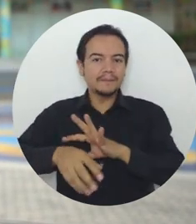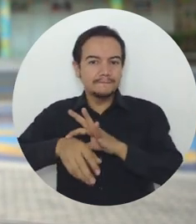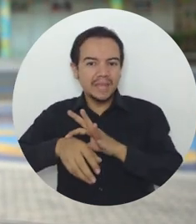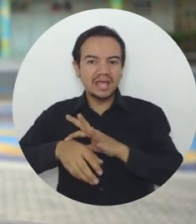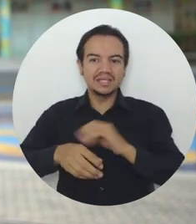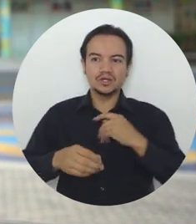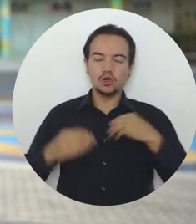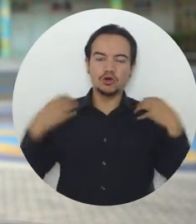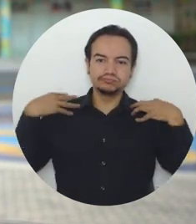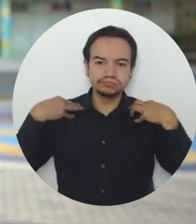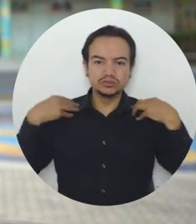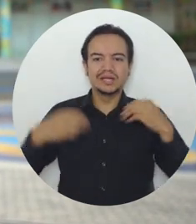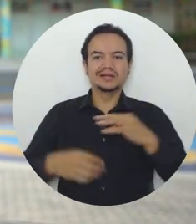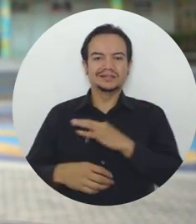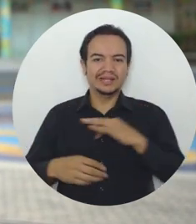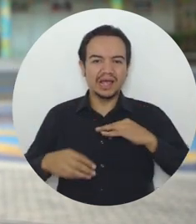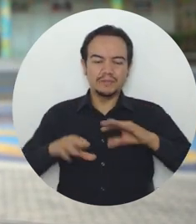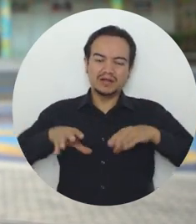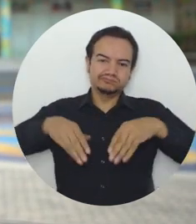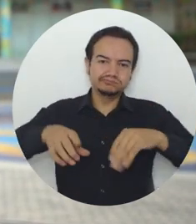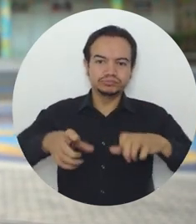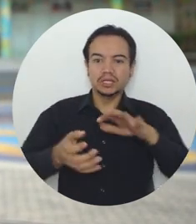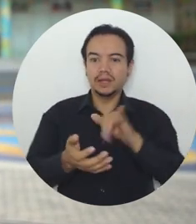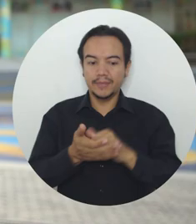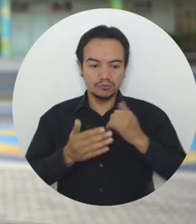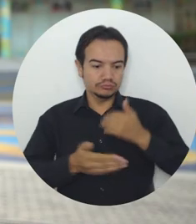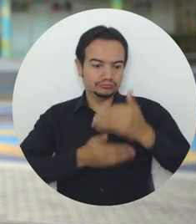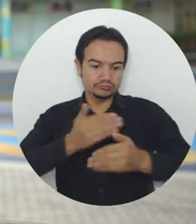la fisioterapeuta, el deportólogo, la nutricionista, que me hacen un